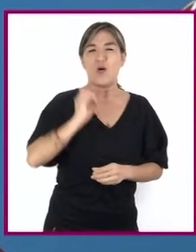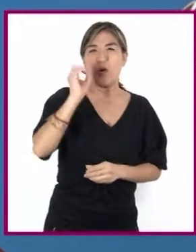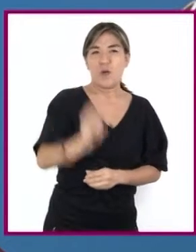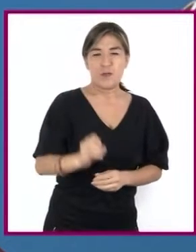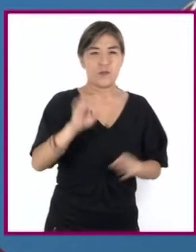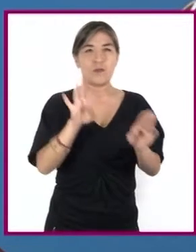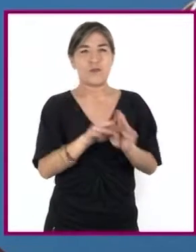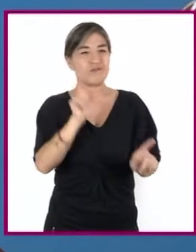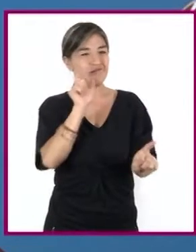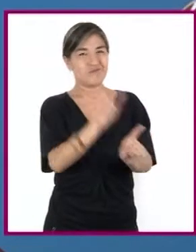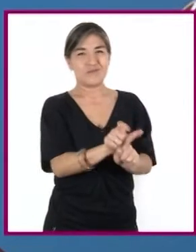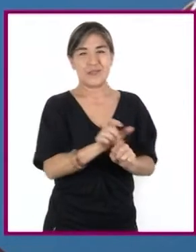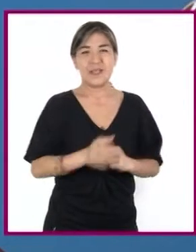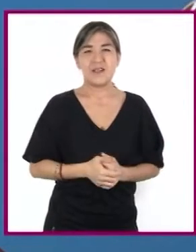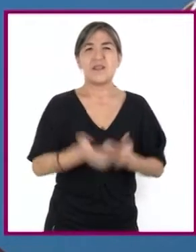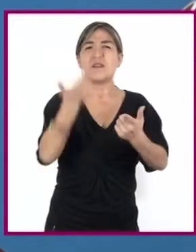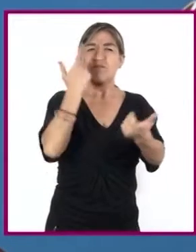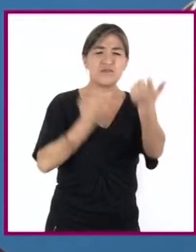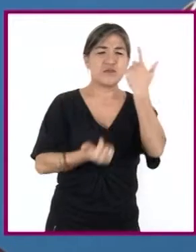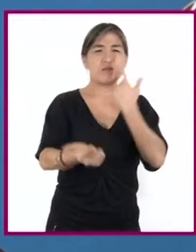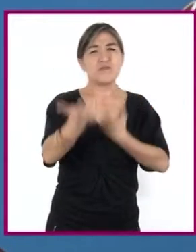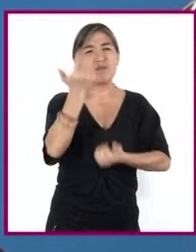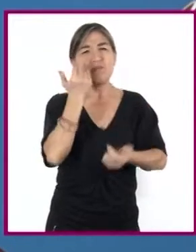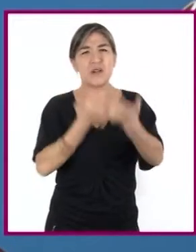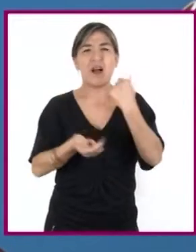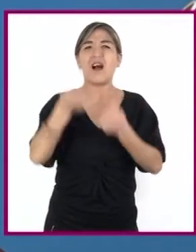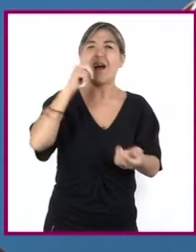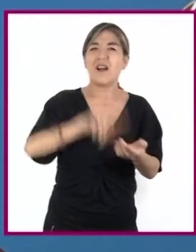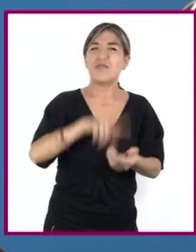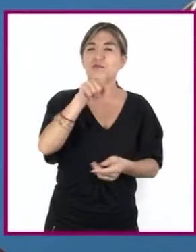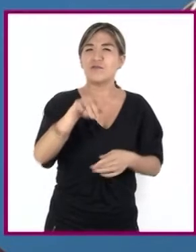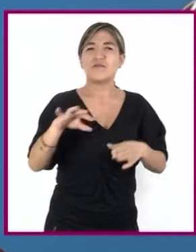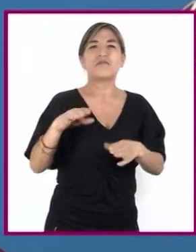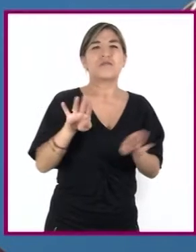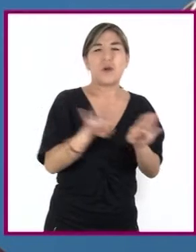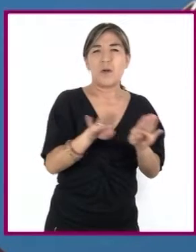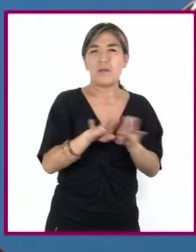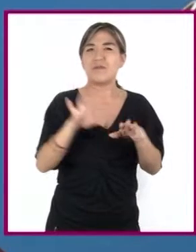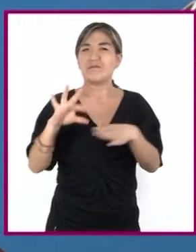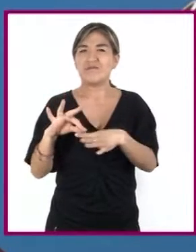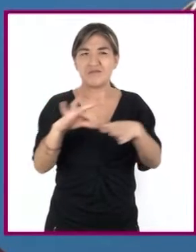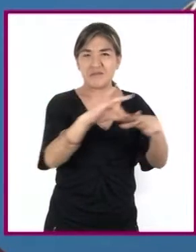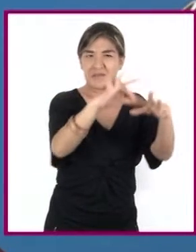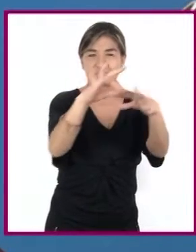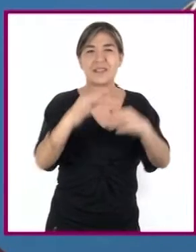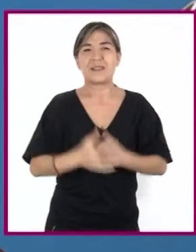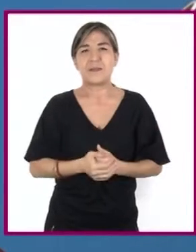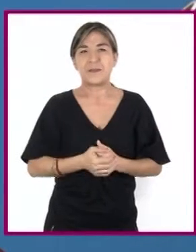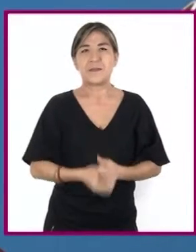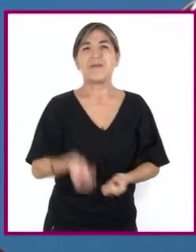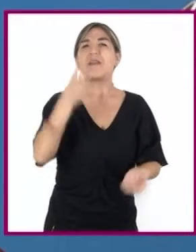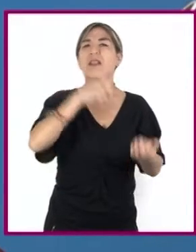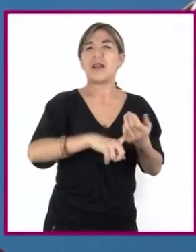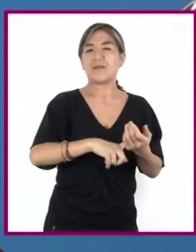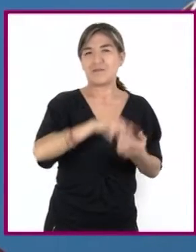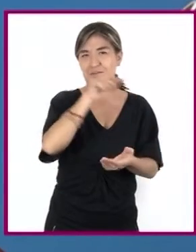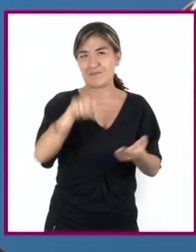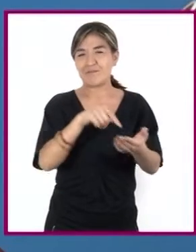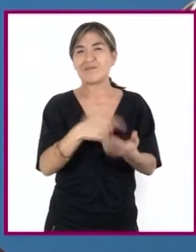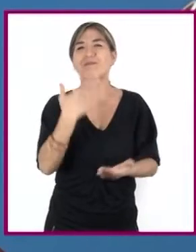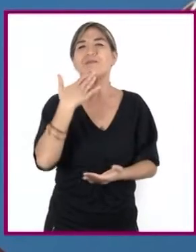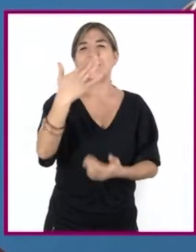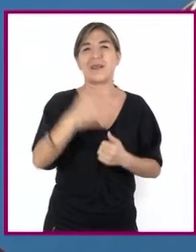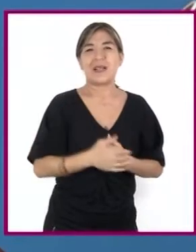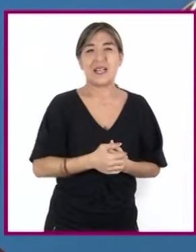que protegéis, el llanto de las huestes que conducís tan laboriosamente hacia la luz.